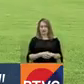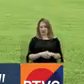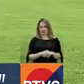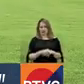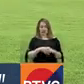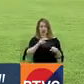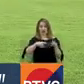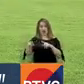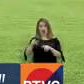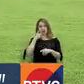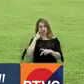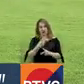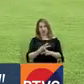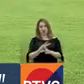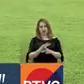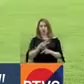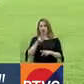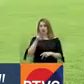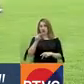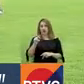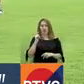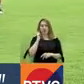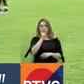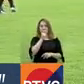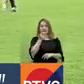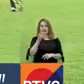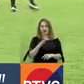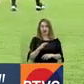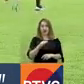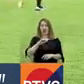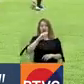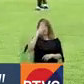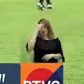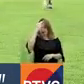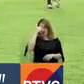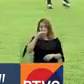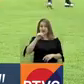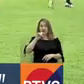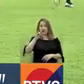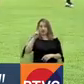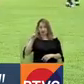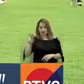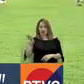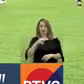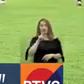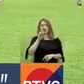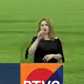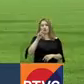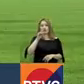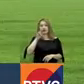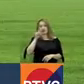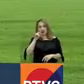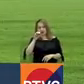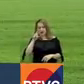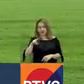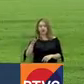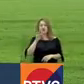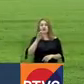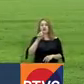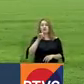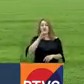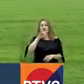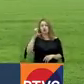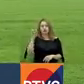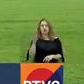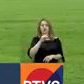de no recibir tarjeta amarilla ante paraguay son jaime rodríguez díaz david ospina miguel borja cuadrado borre martínez tesillo zapata